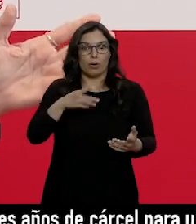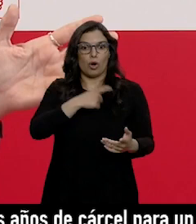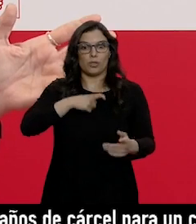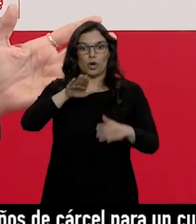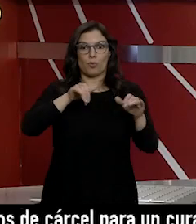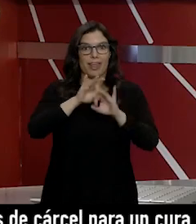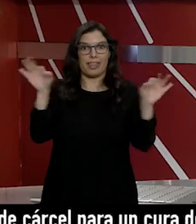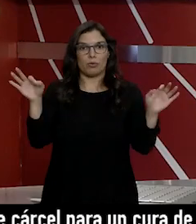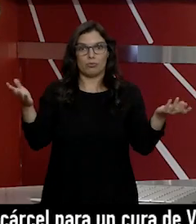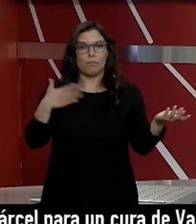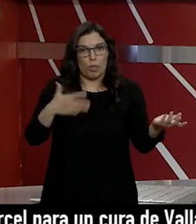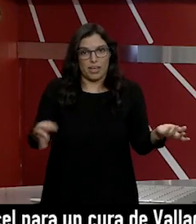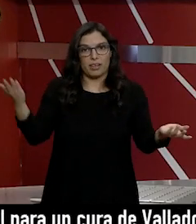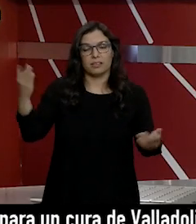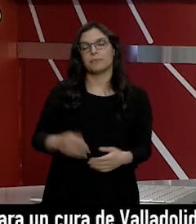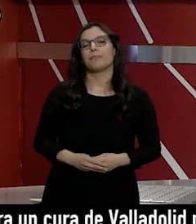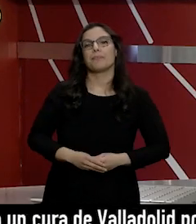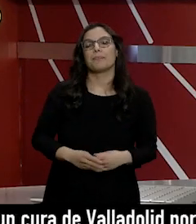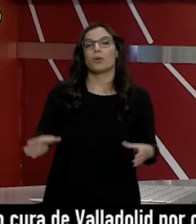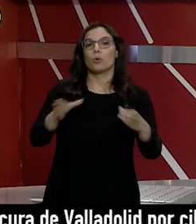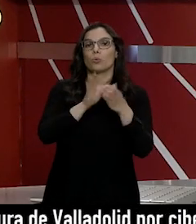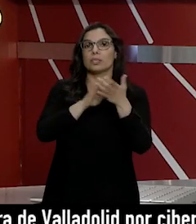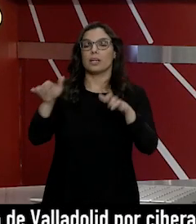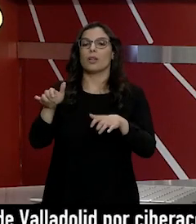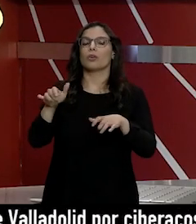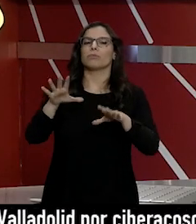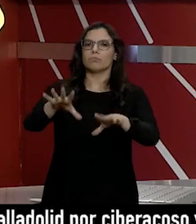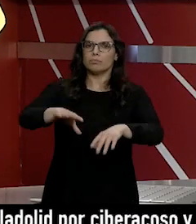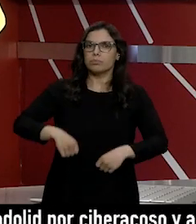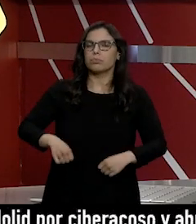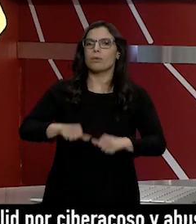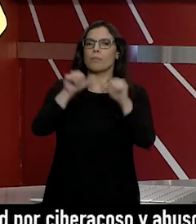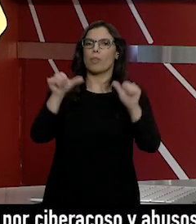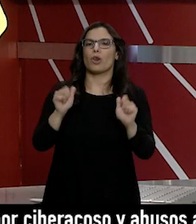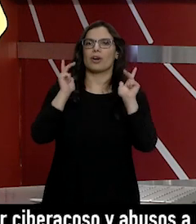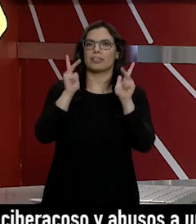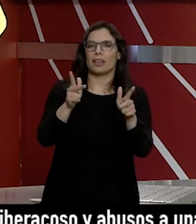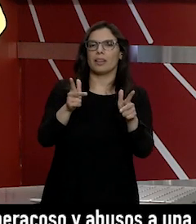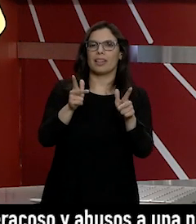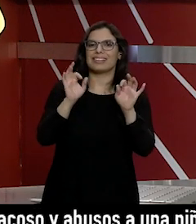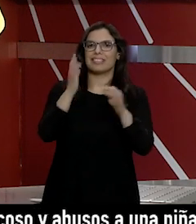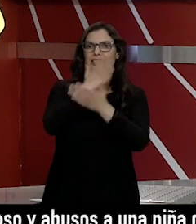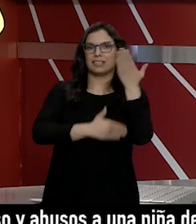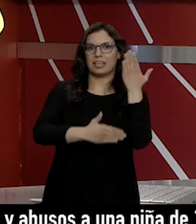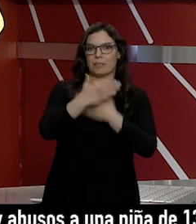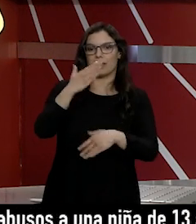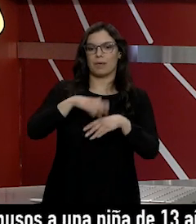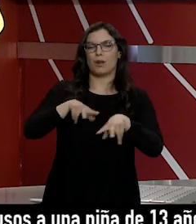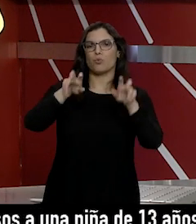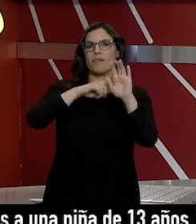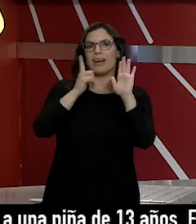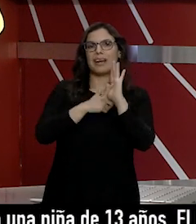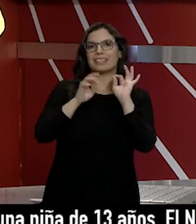comisión. La Junta de Castilla y León asumirá buena parte del modelo residencial de la discapacidad en la nueva Ley